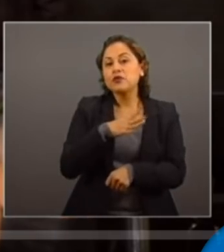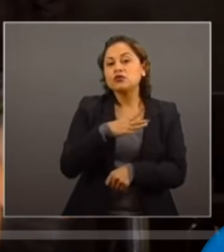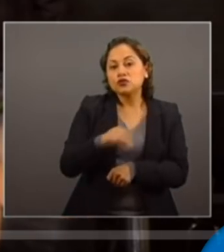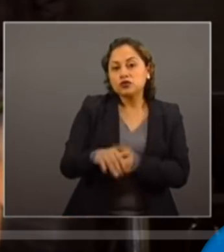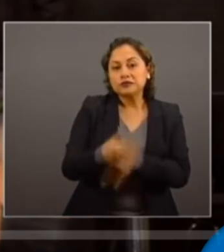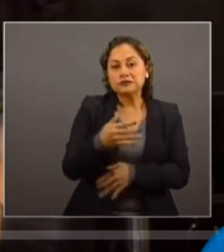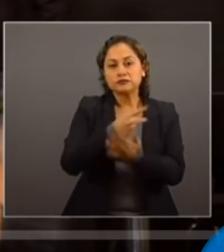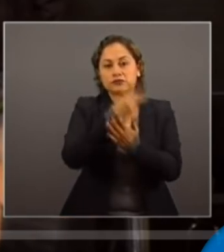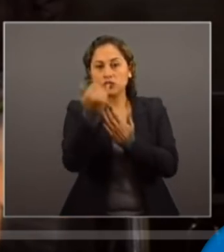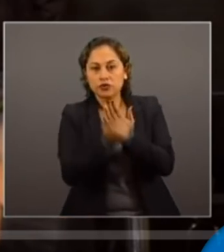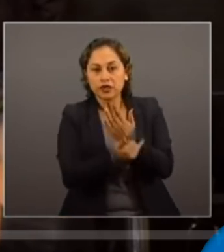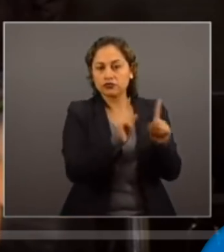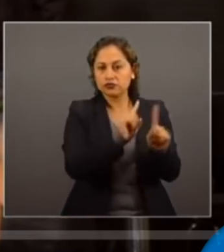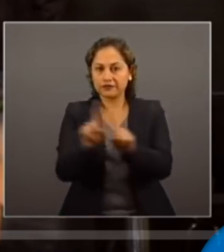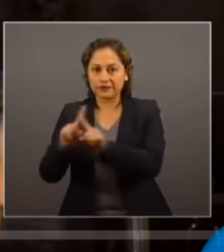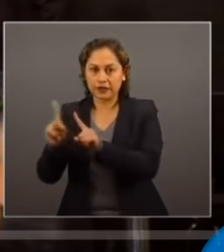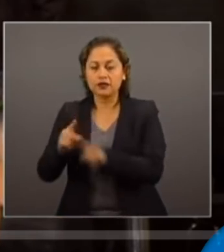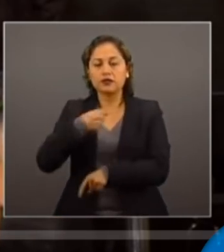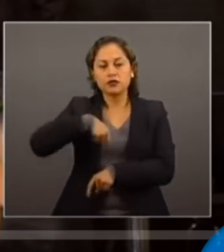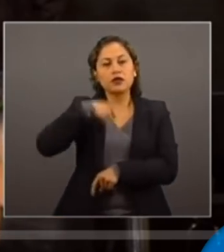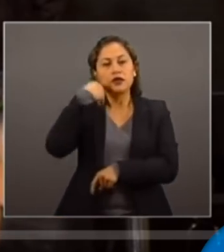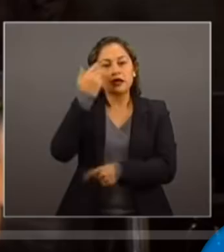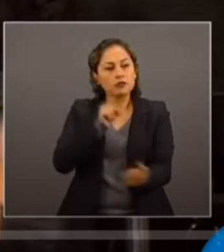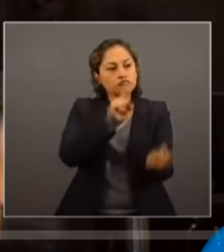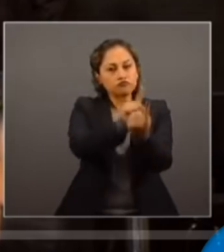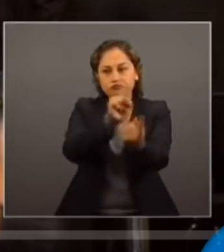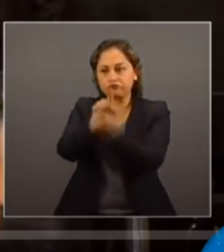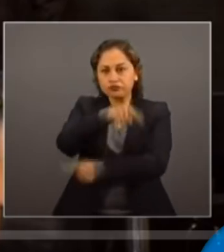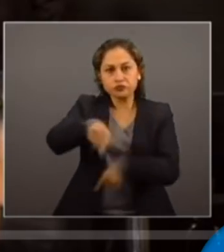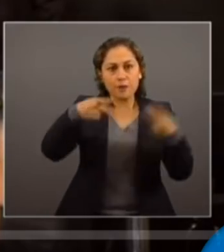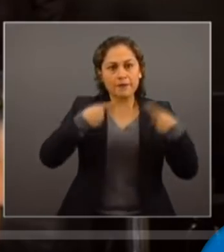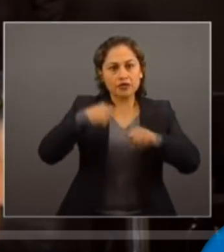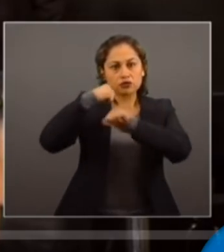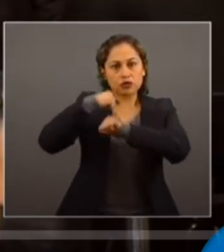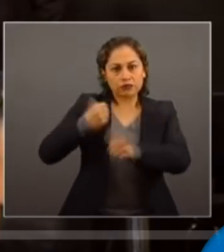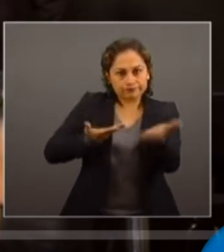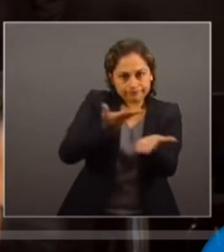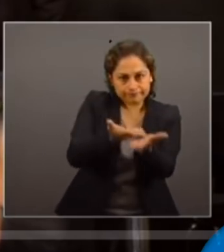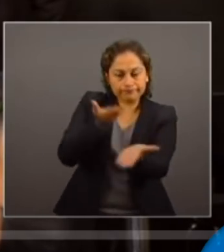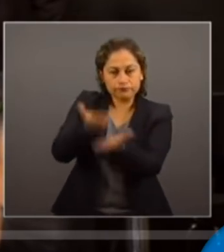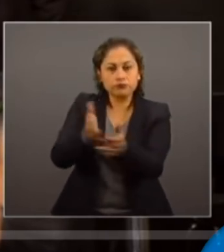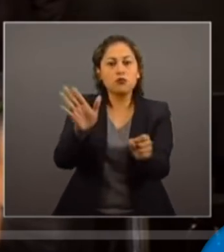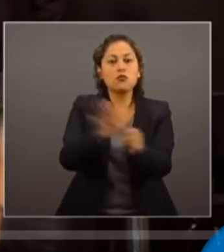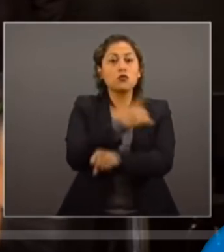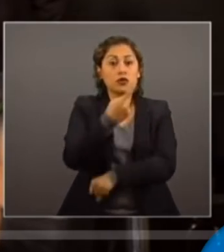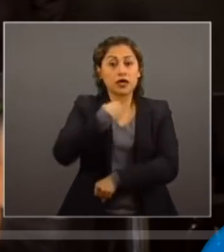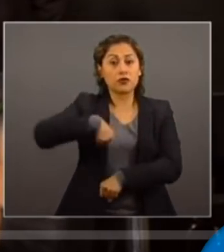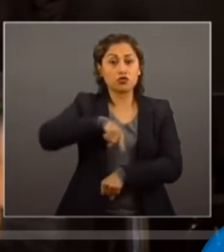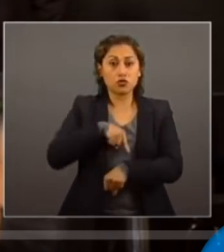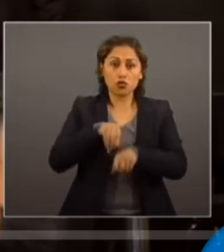autoridades correspondientes en el afán de no solamente estar en redes sociales luchando